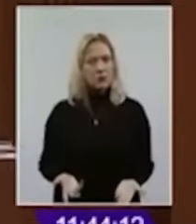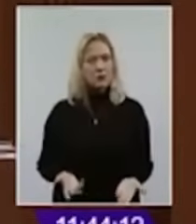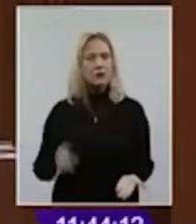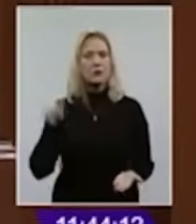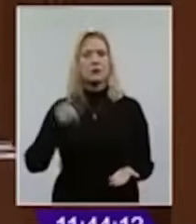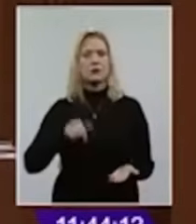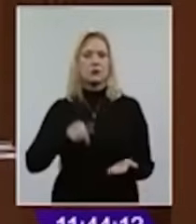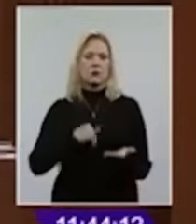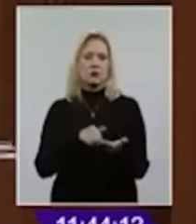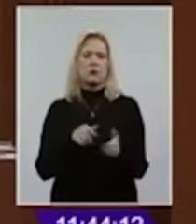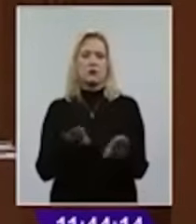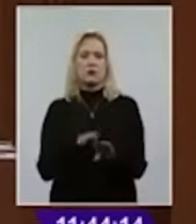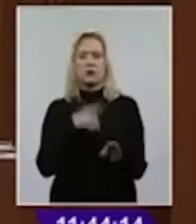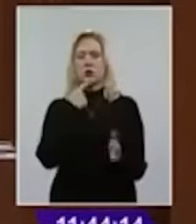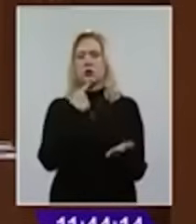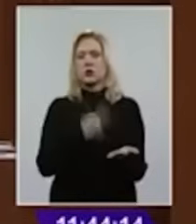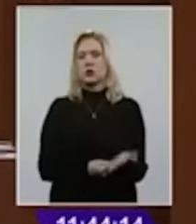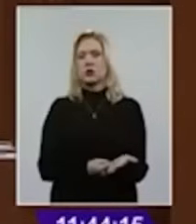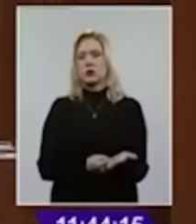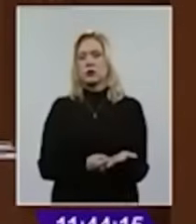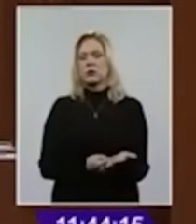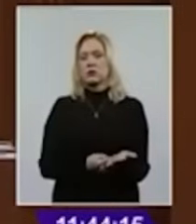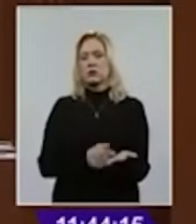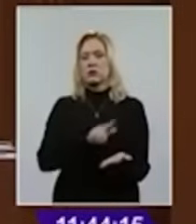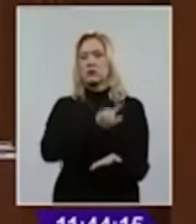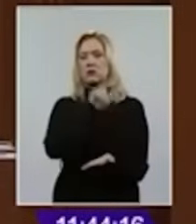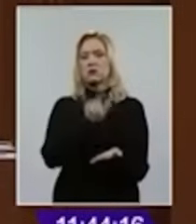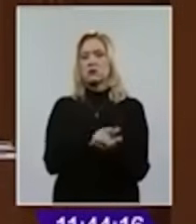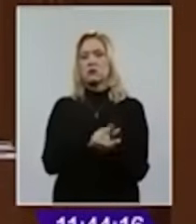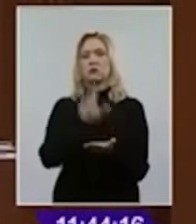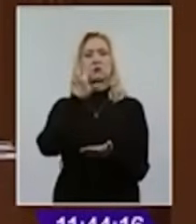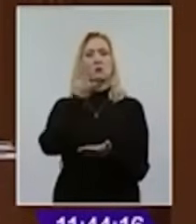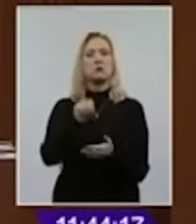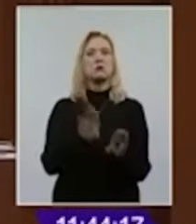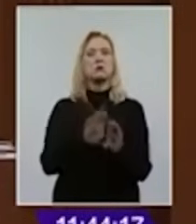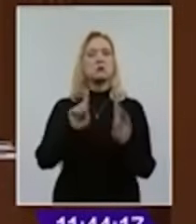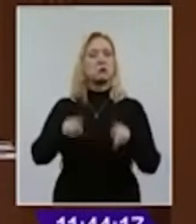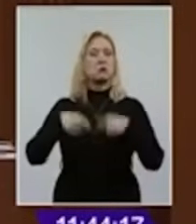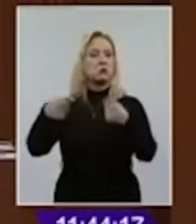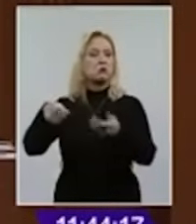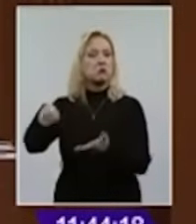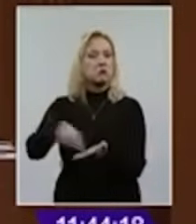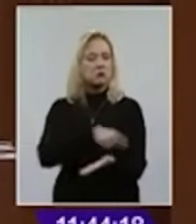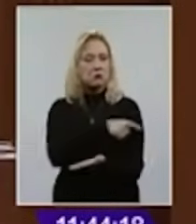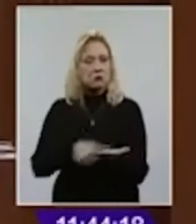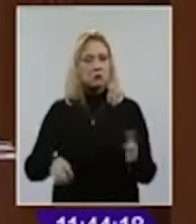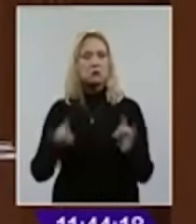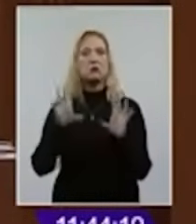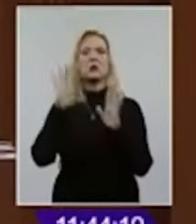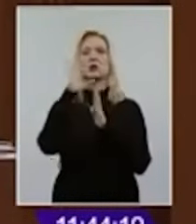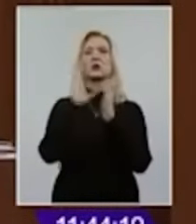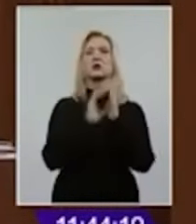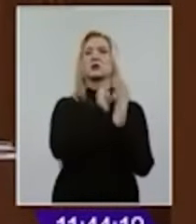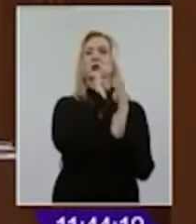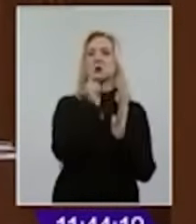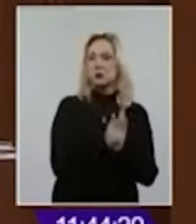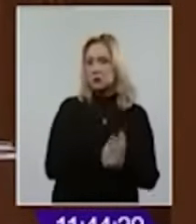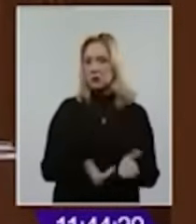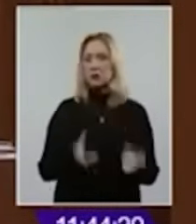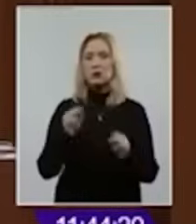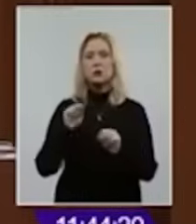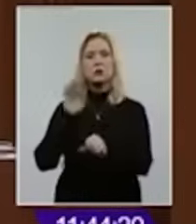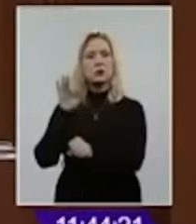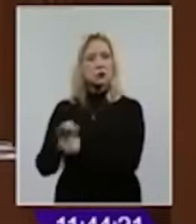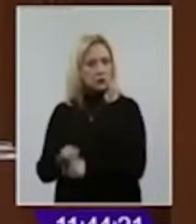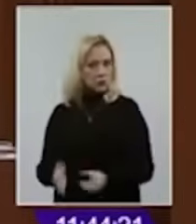expresamente vedados en la ley, como el otorgamiento de suspensiones en casos de acciones de inconstitucionalidad en